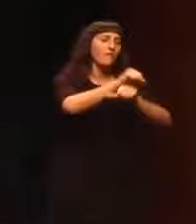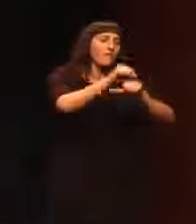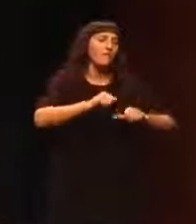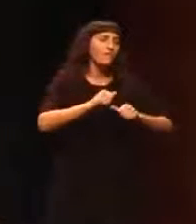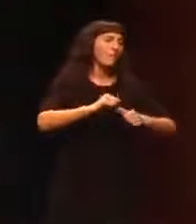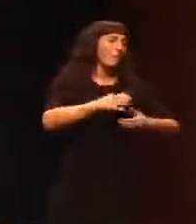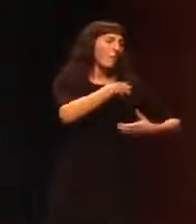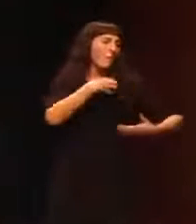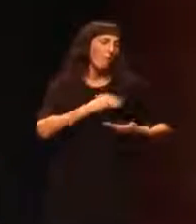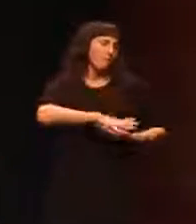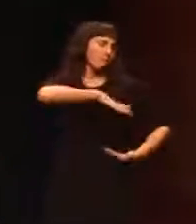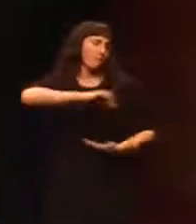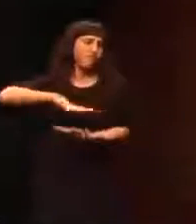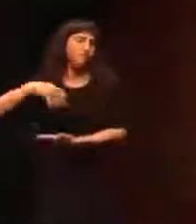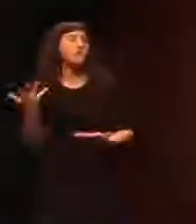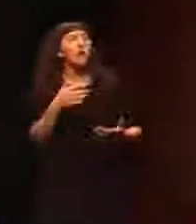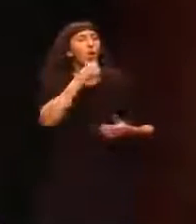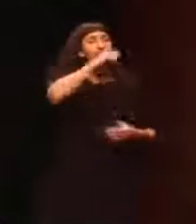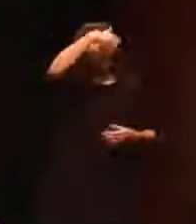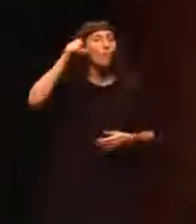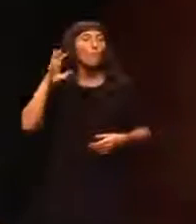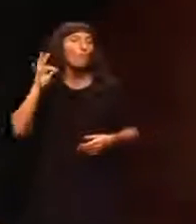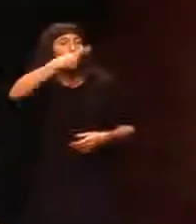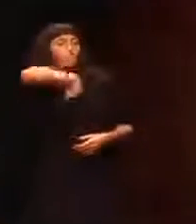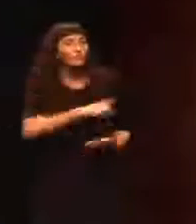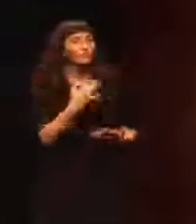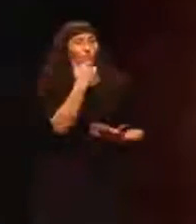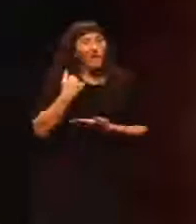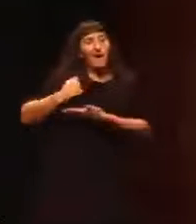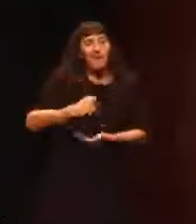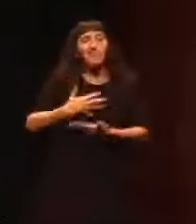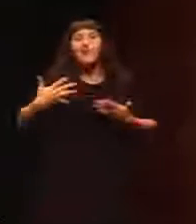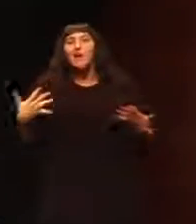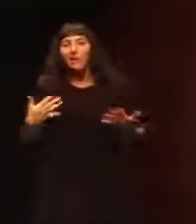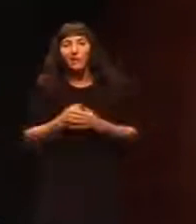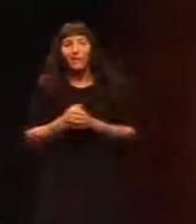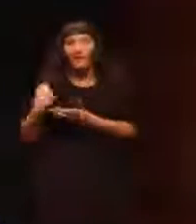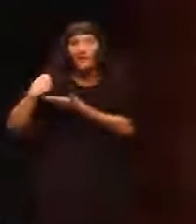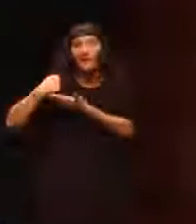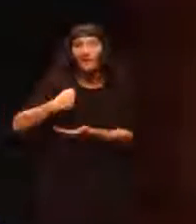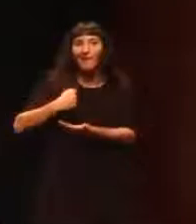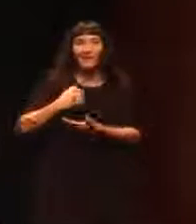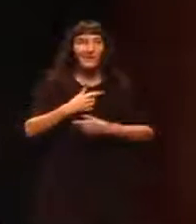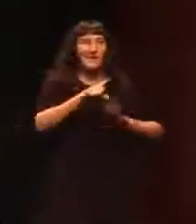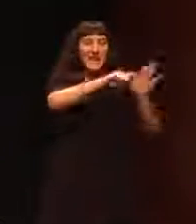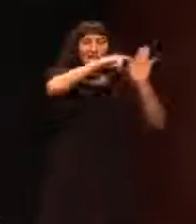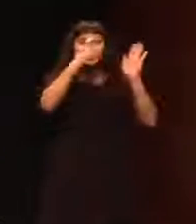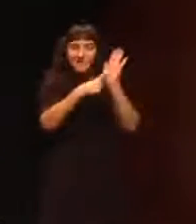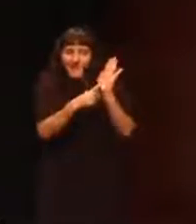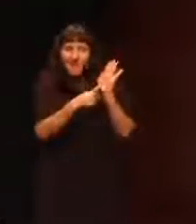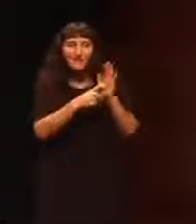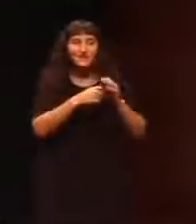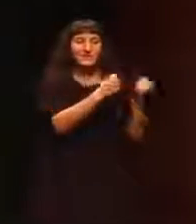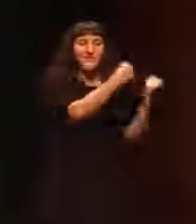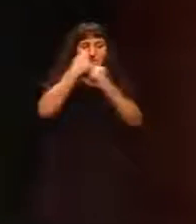forma de cuentas corrientes. Lo que nuestras abuelas y nuestros abuelos nos dejaron como herencia fueron las leyes y las instituciones y la